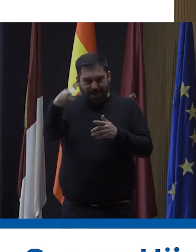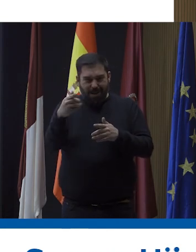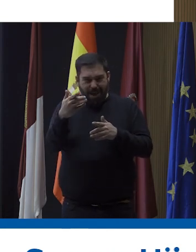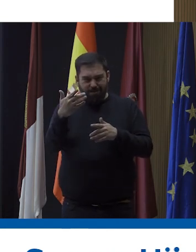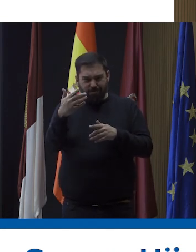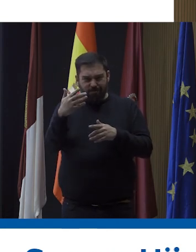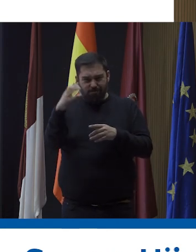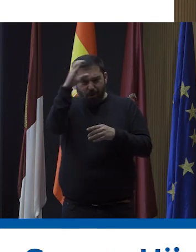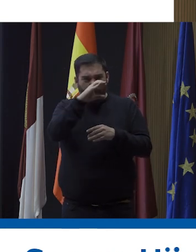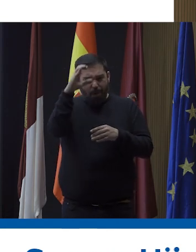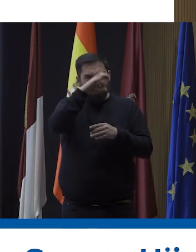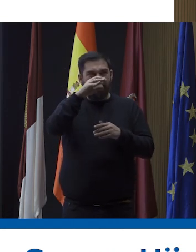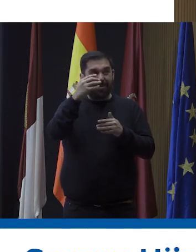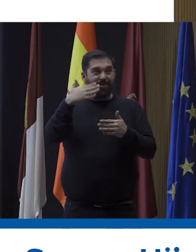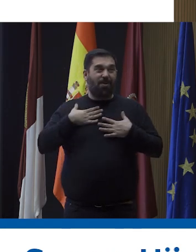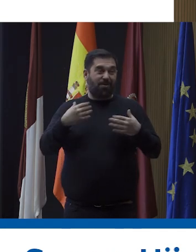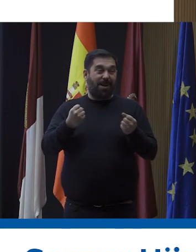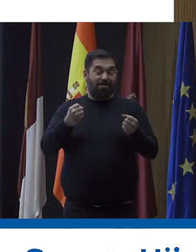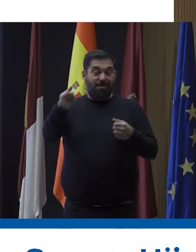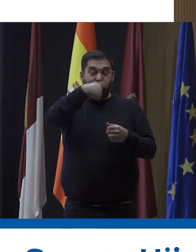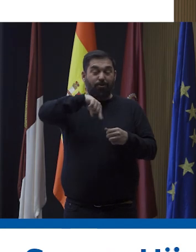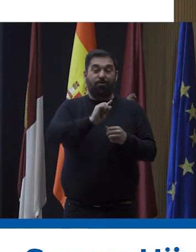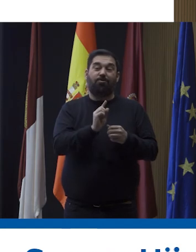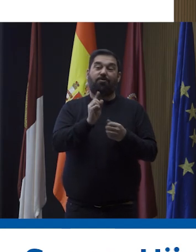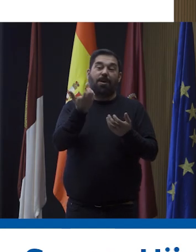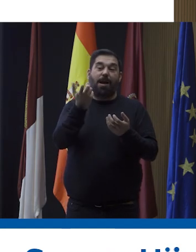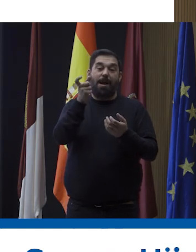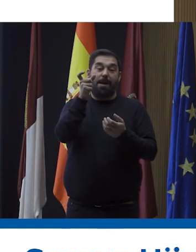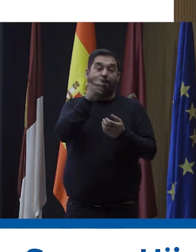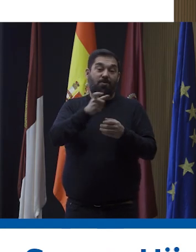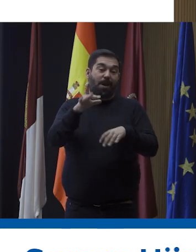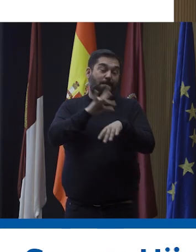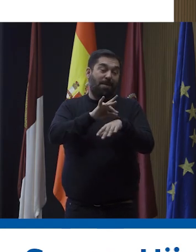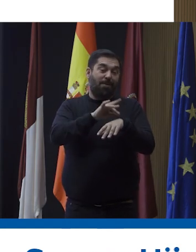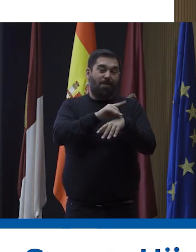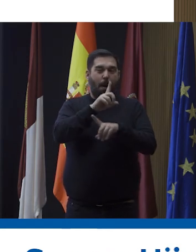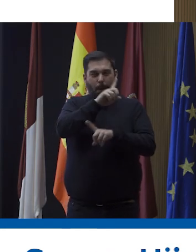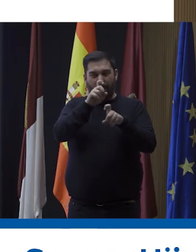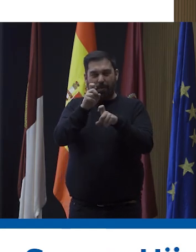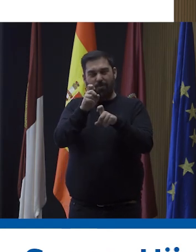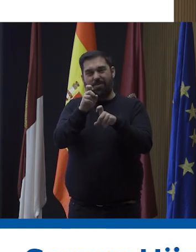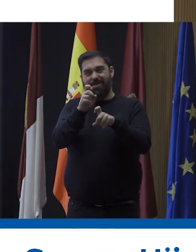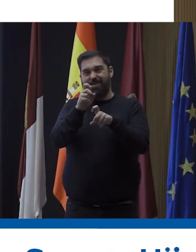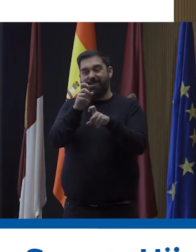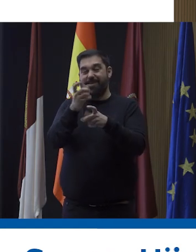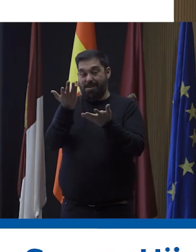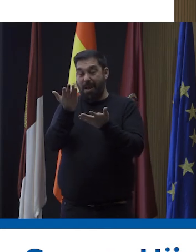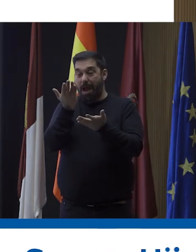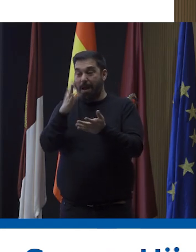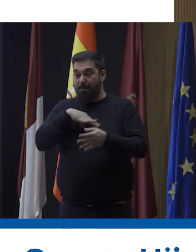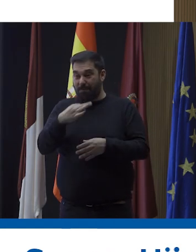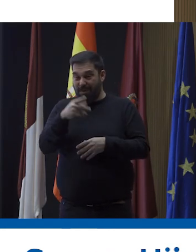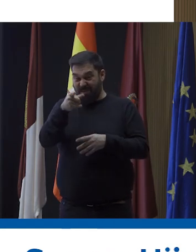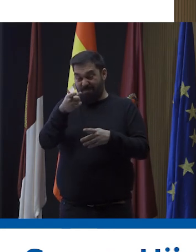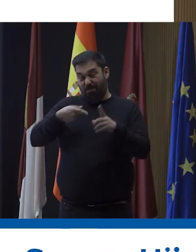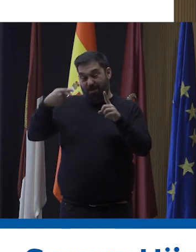ustedes consulten o animen a consultar a los que conocen que podamos ayudarles para mejorar al